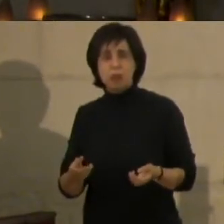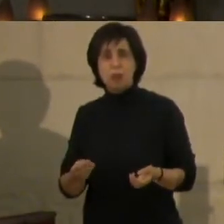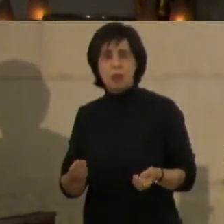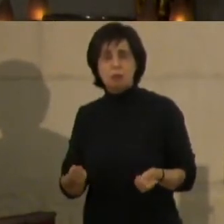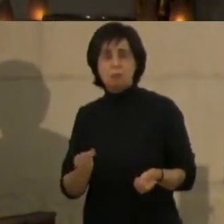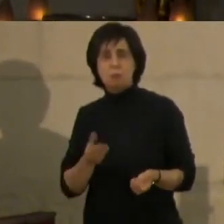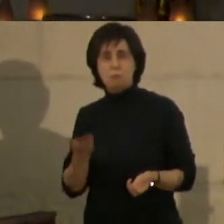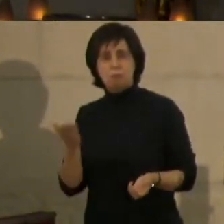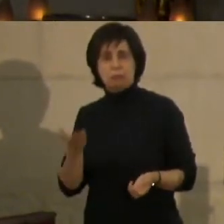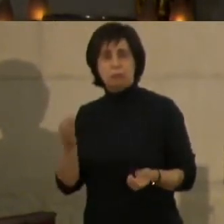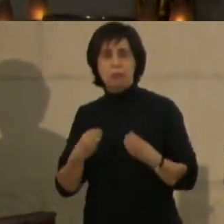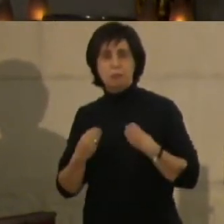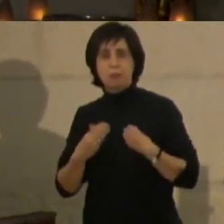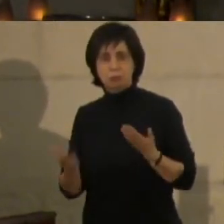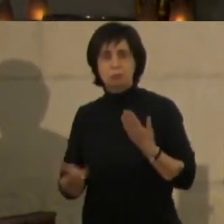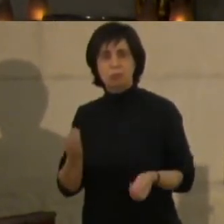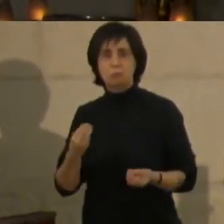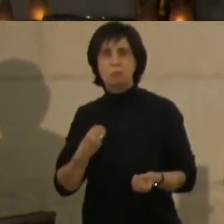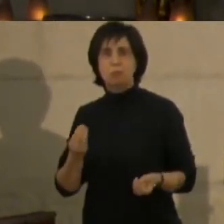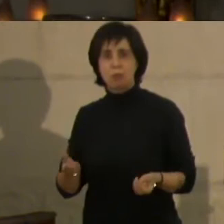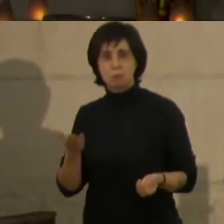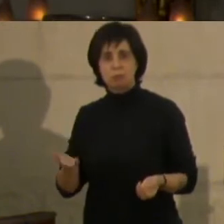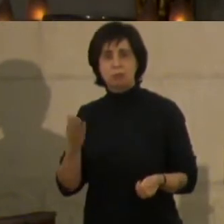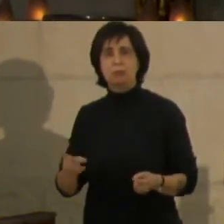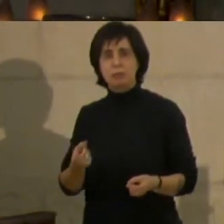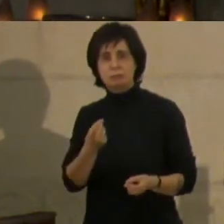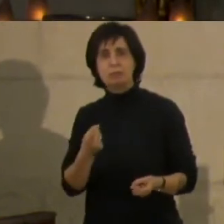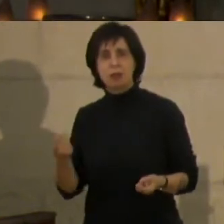una virtud que es necesaria